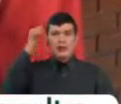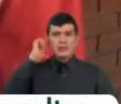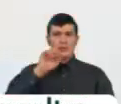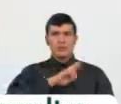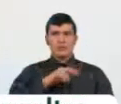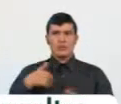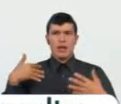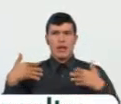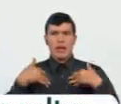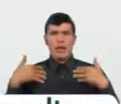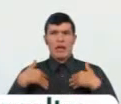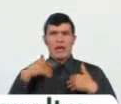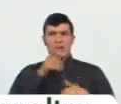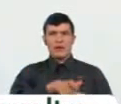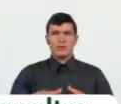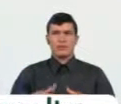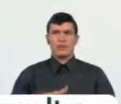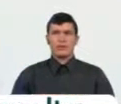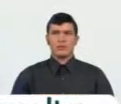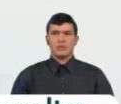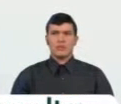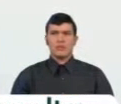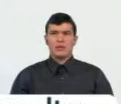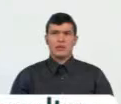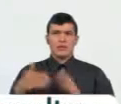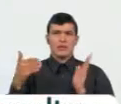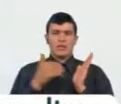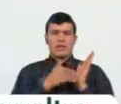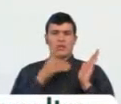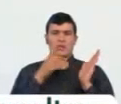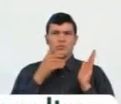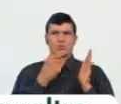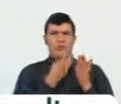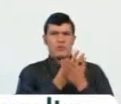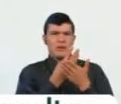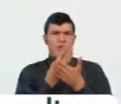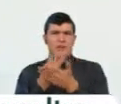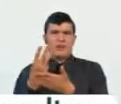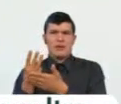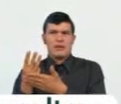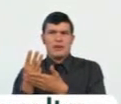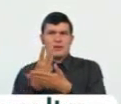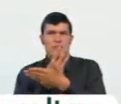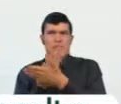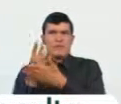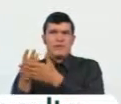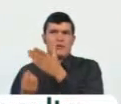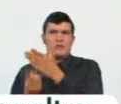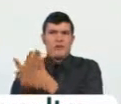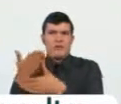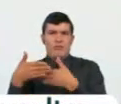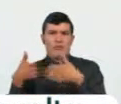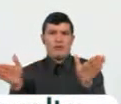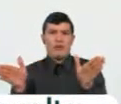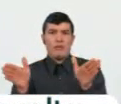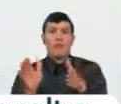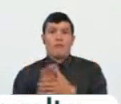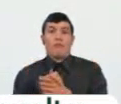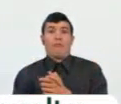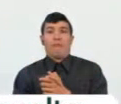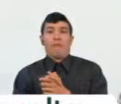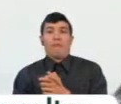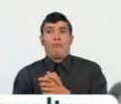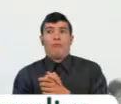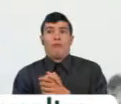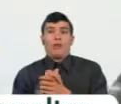por varios ciudadanos, las denuncias sobre un portal nuevo que se abrió, que